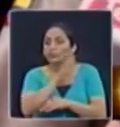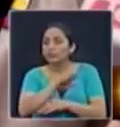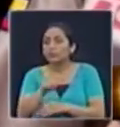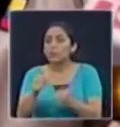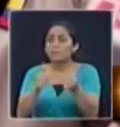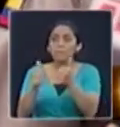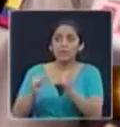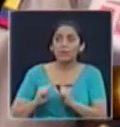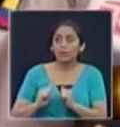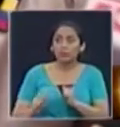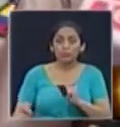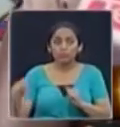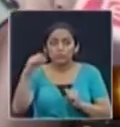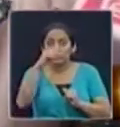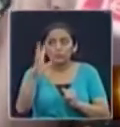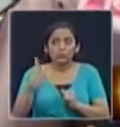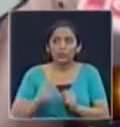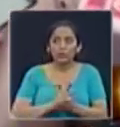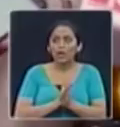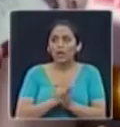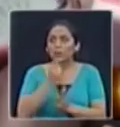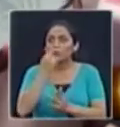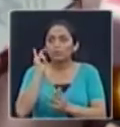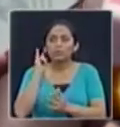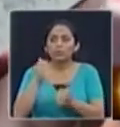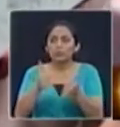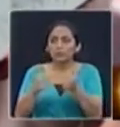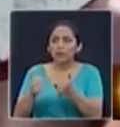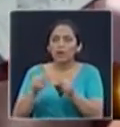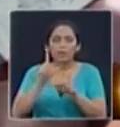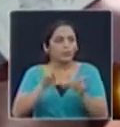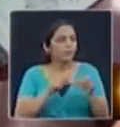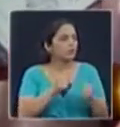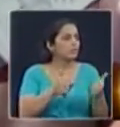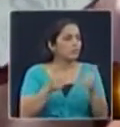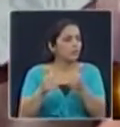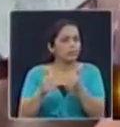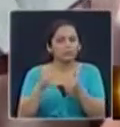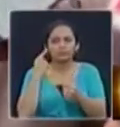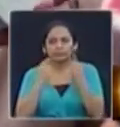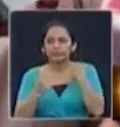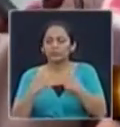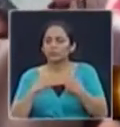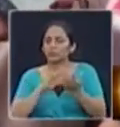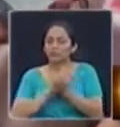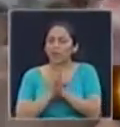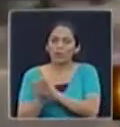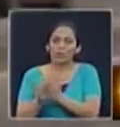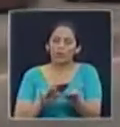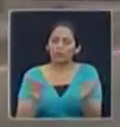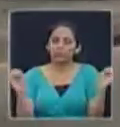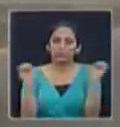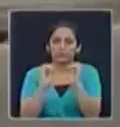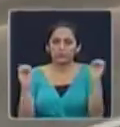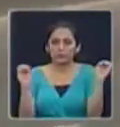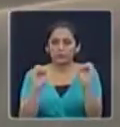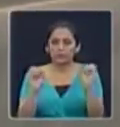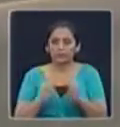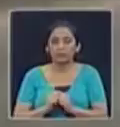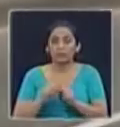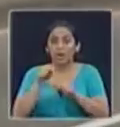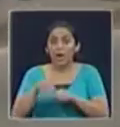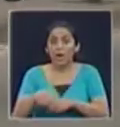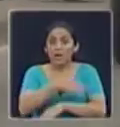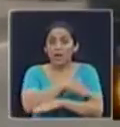hay ningún tipo de novedades, tanto con los niños y las personas por acá. No se reporta heridos ni fallecidos. Debido al caos vehicular